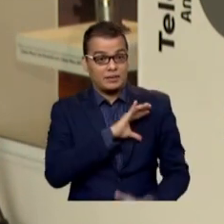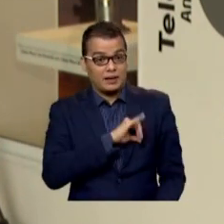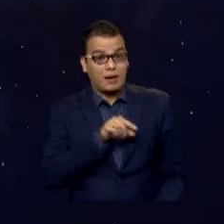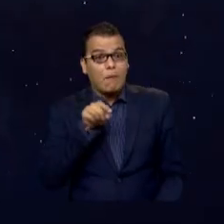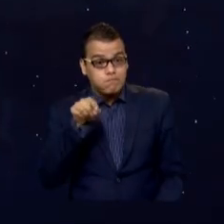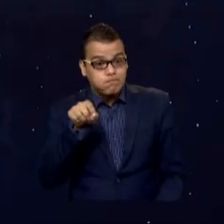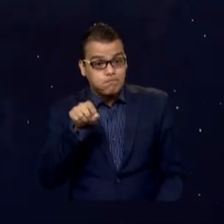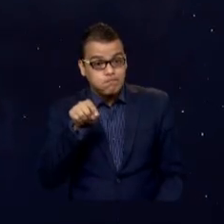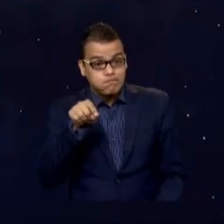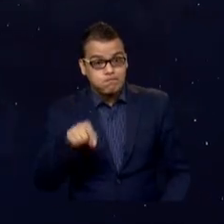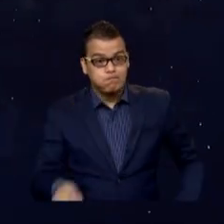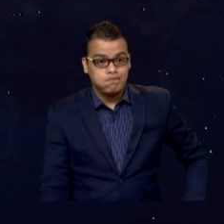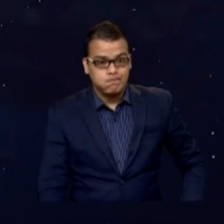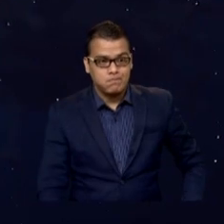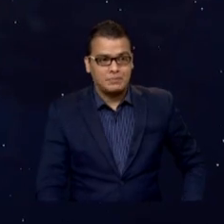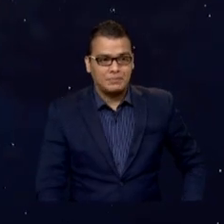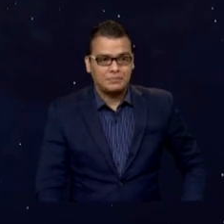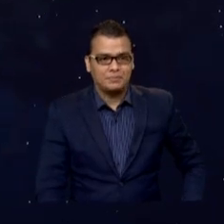Cali.